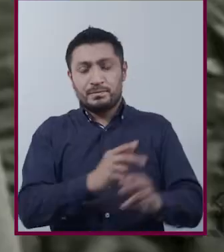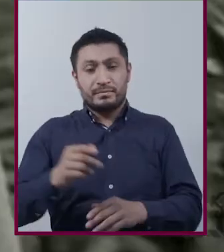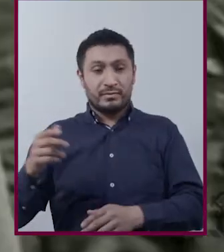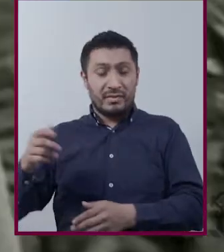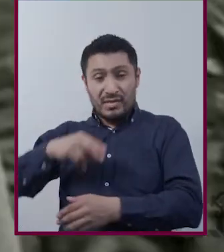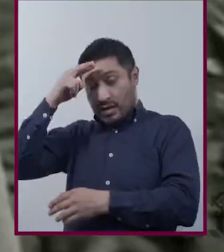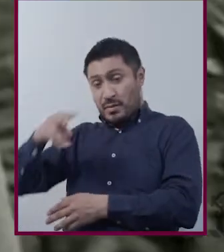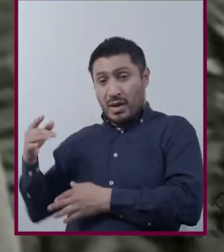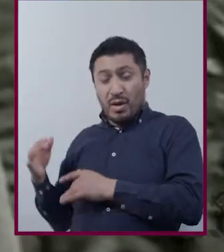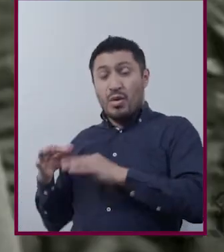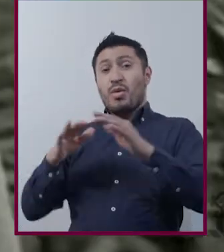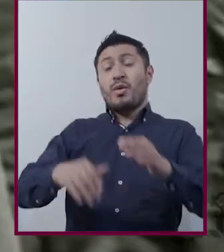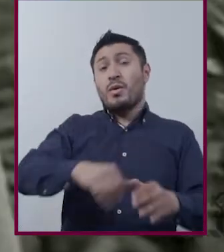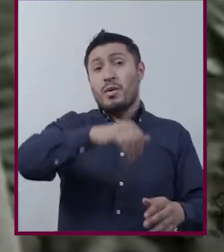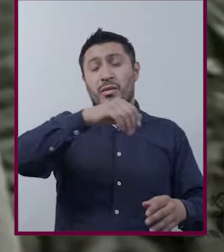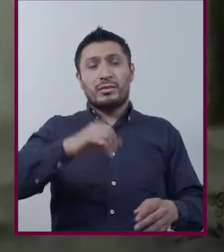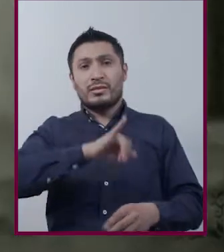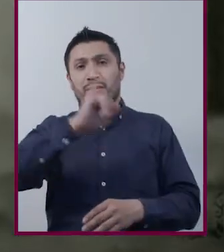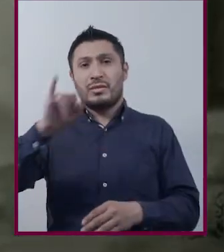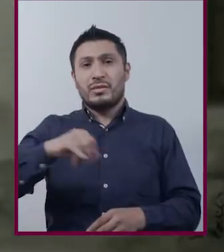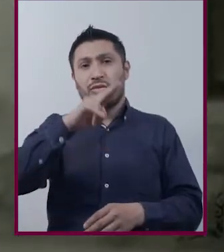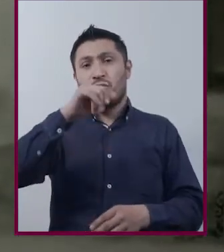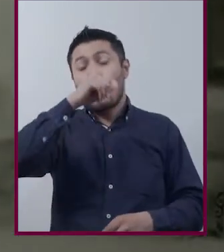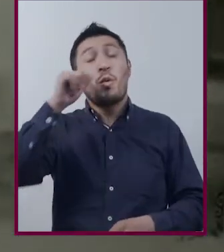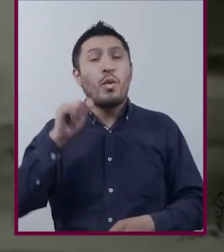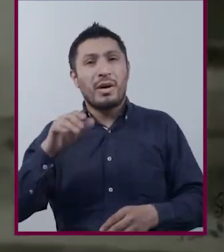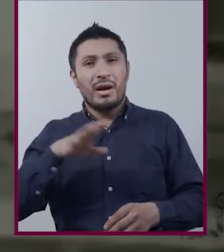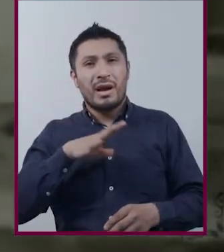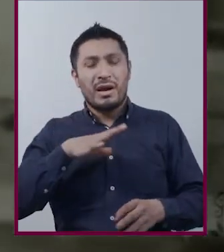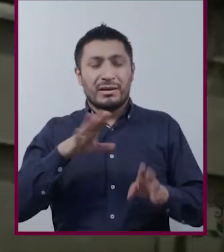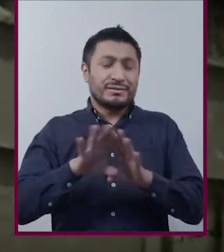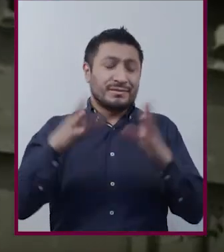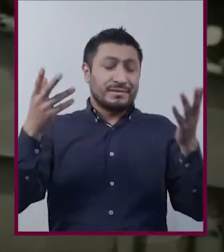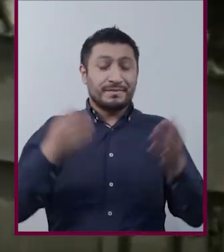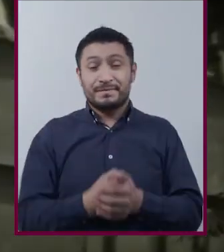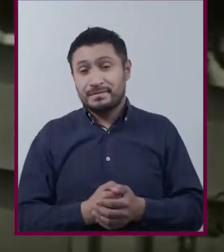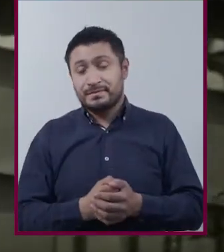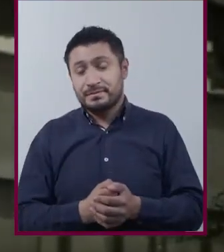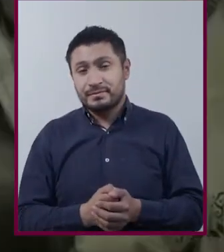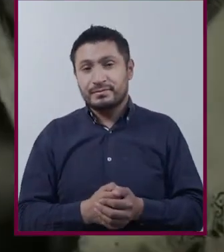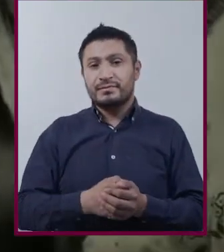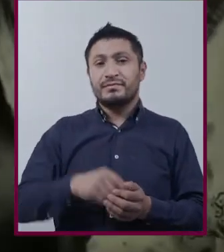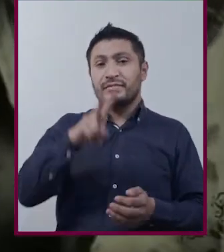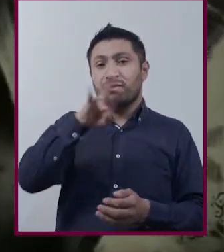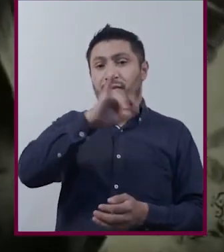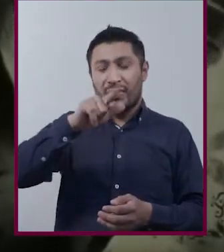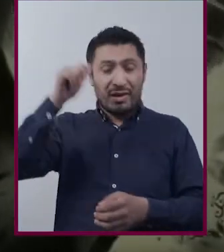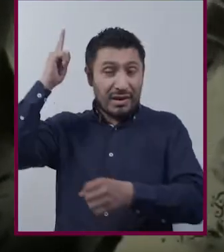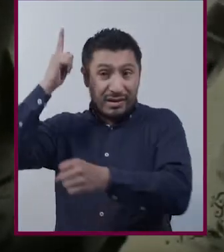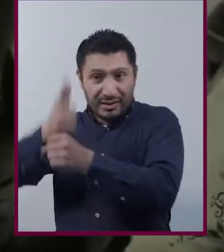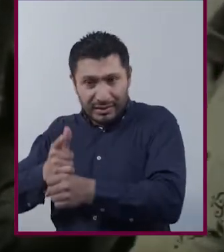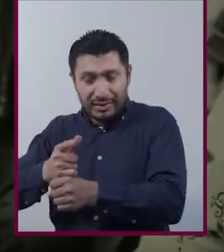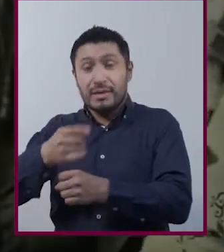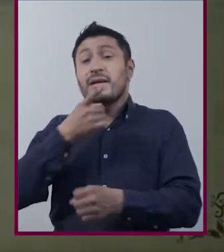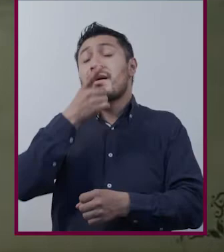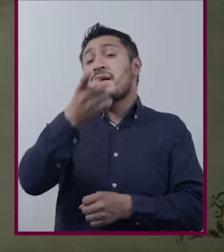México a Juárez carga sandías en Santa Rosalía. El general Villa lo supo y se lo dijo a sus hombres. Así fue como